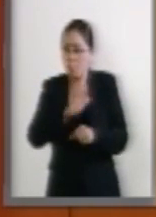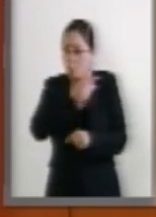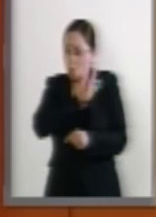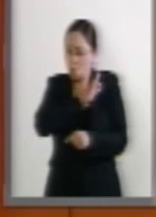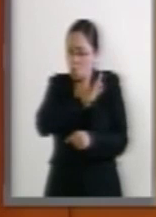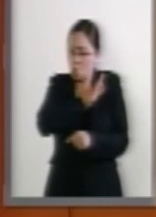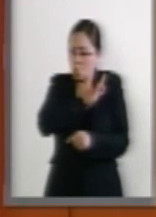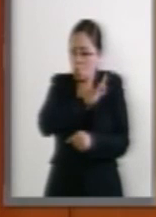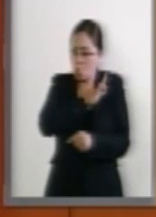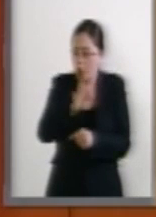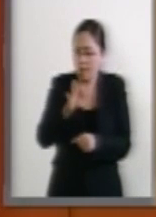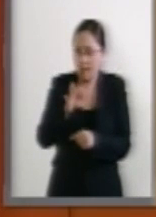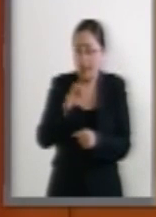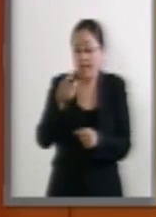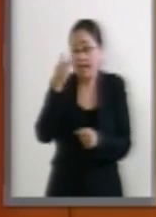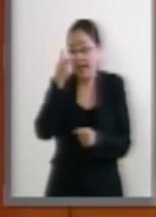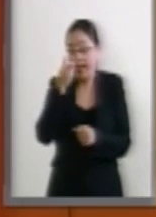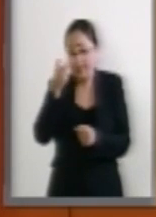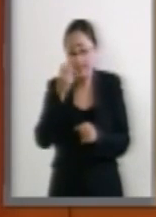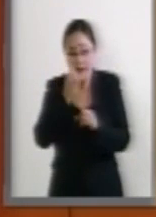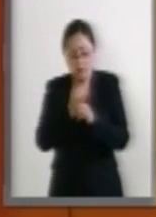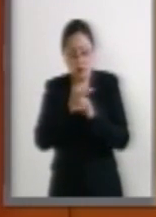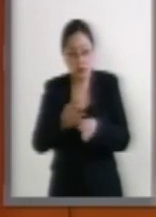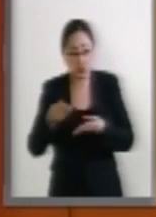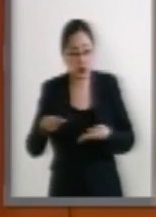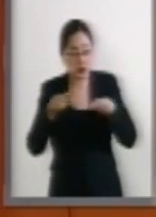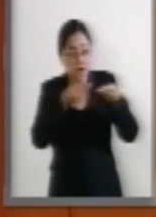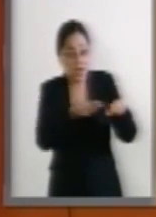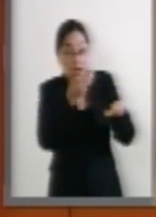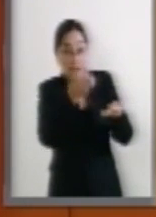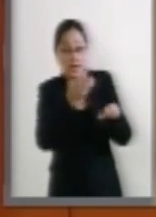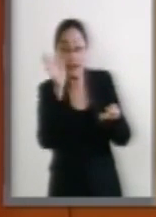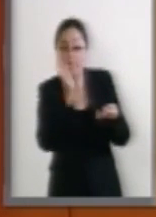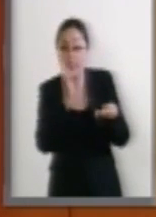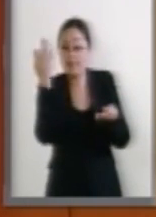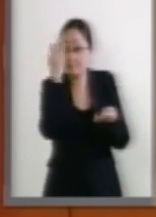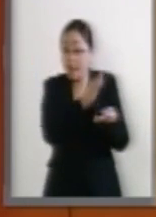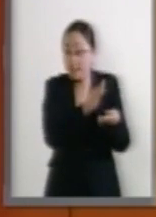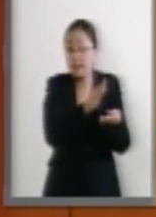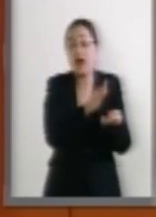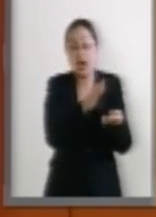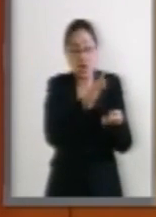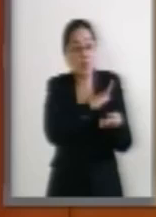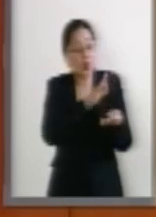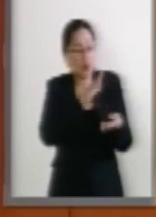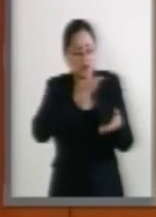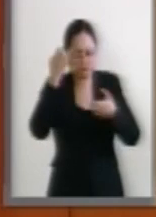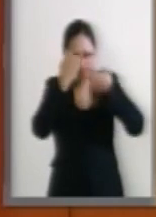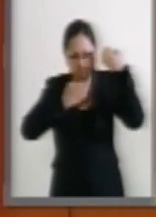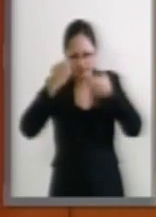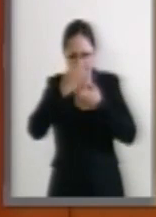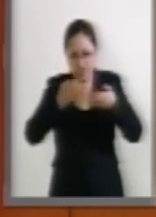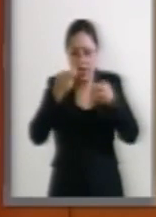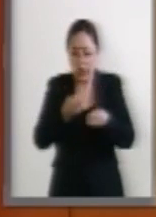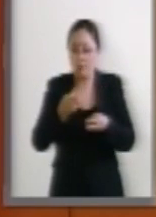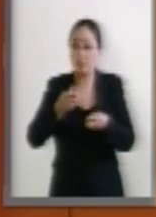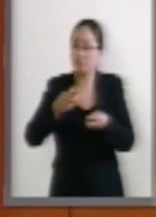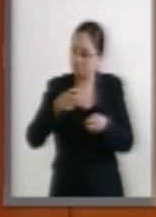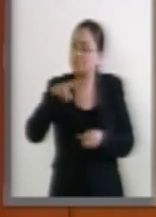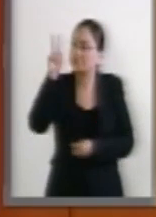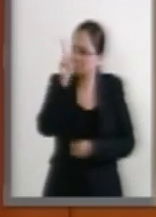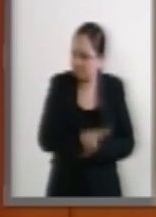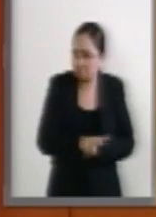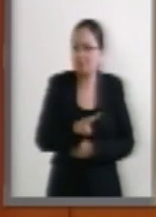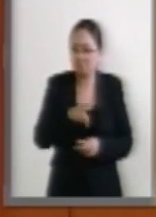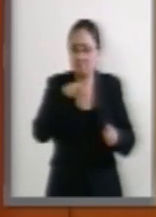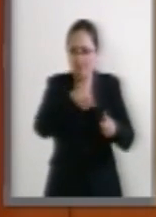del recurso de revisión la entrega de información falsa y que cuando tal conducta sea cometida